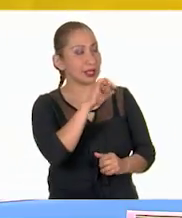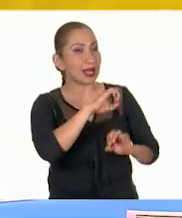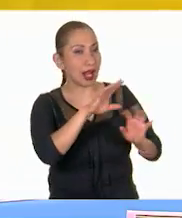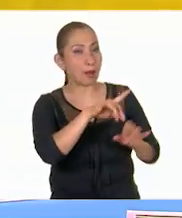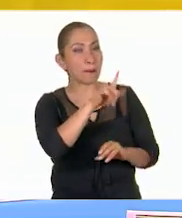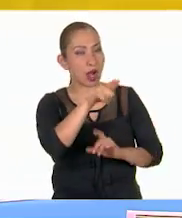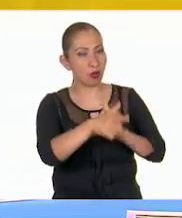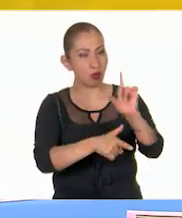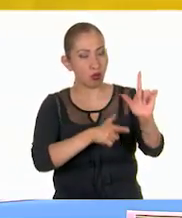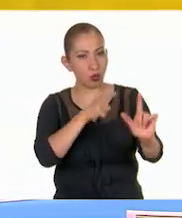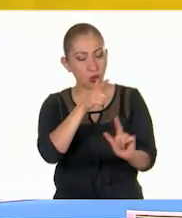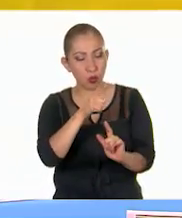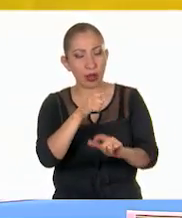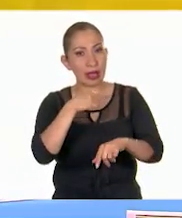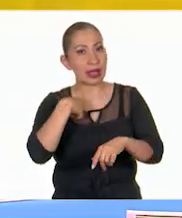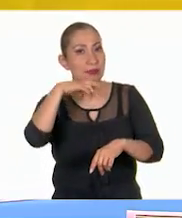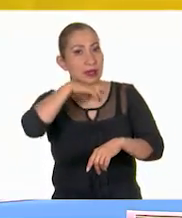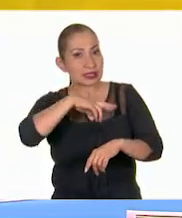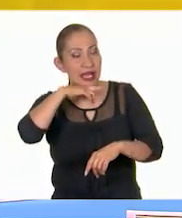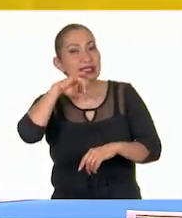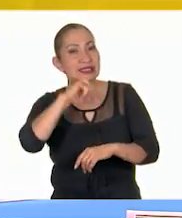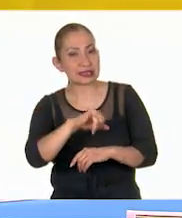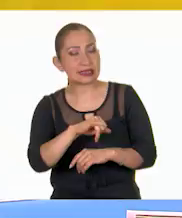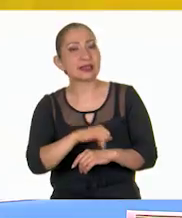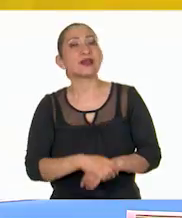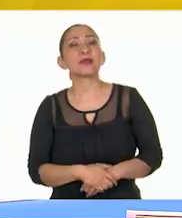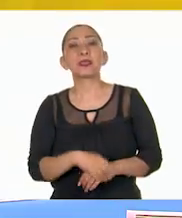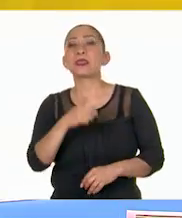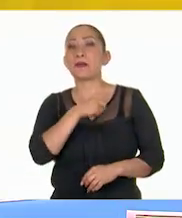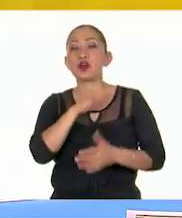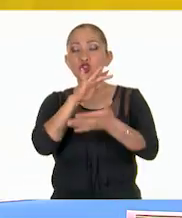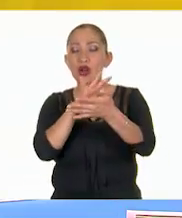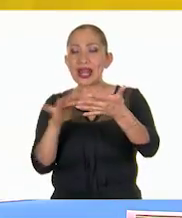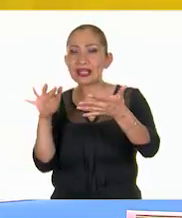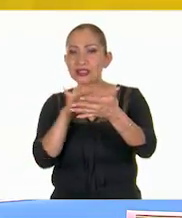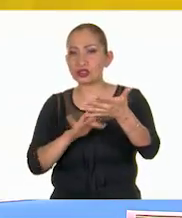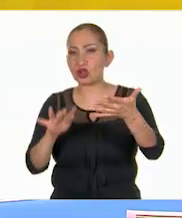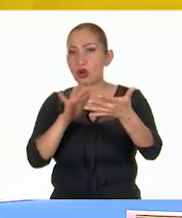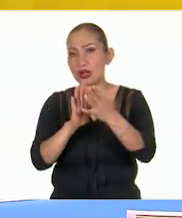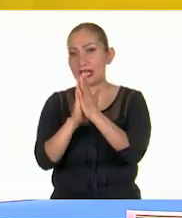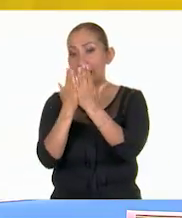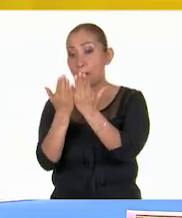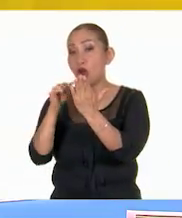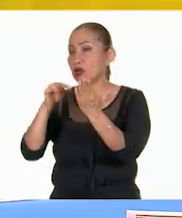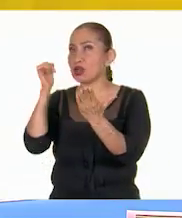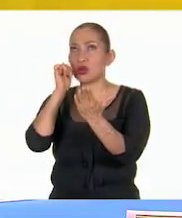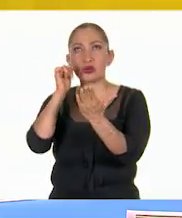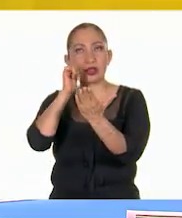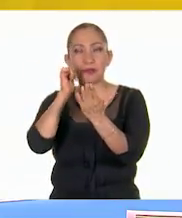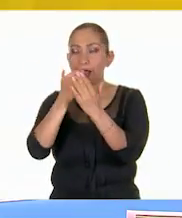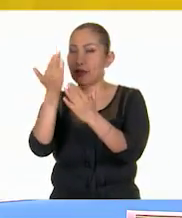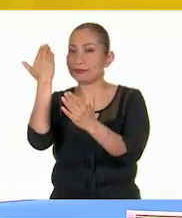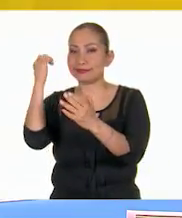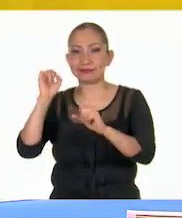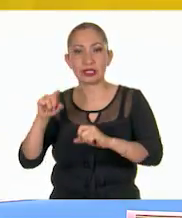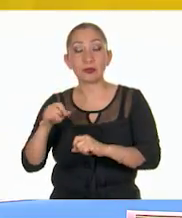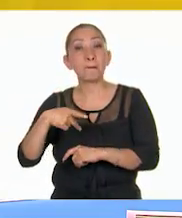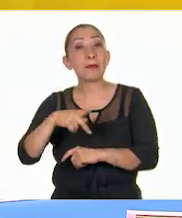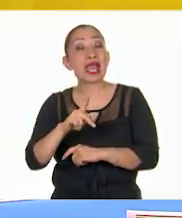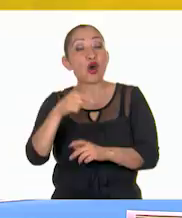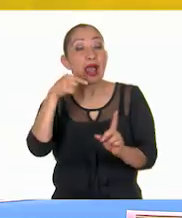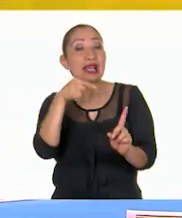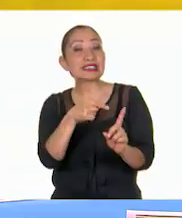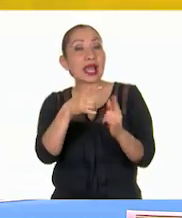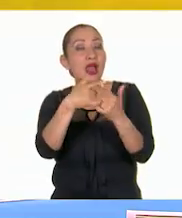pero despacio, que llevamos prisa. Sí, leeremos un texto literario igual que siempre. Sin embargo, se tratará